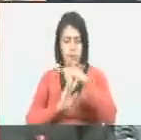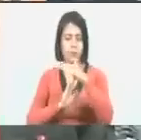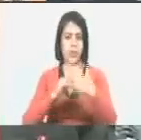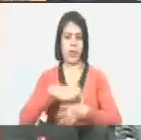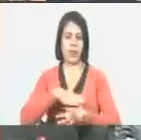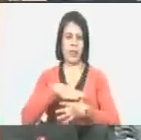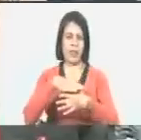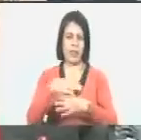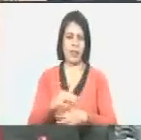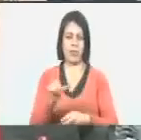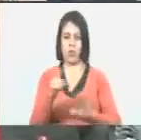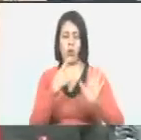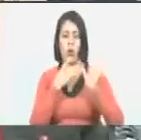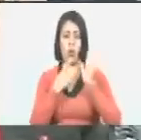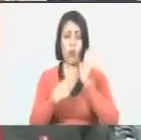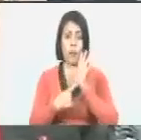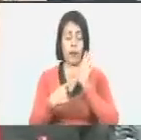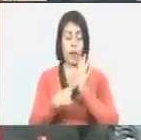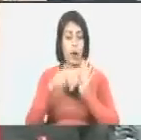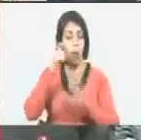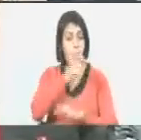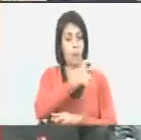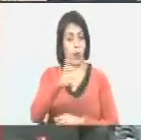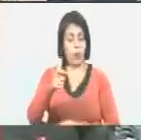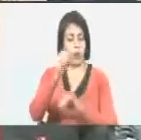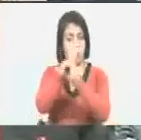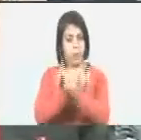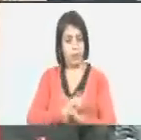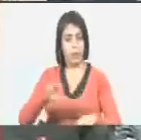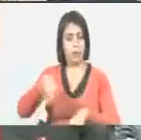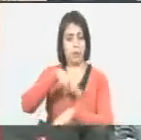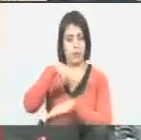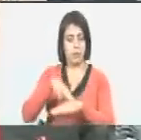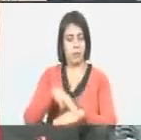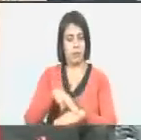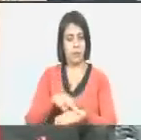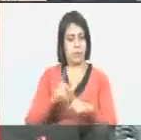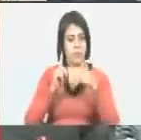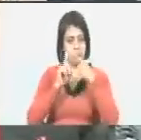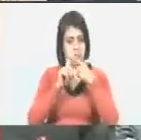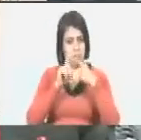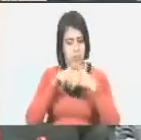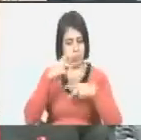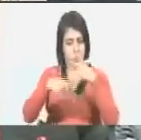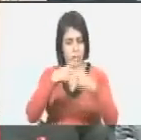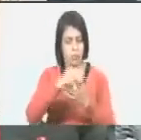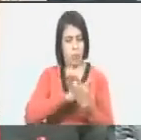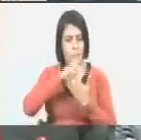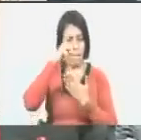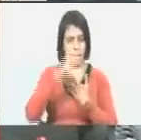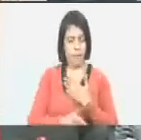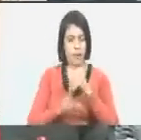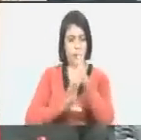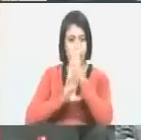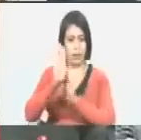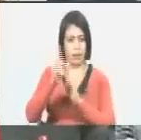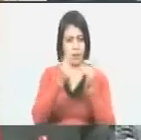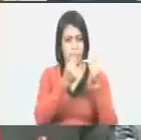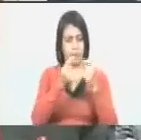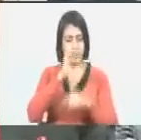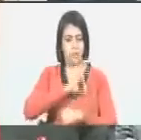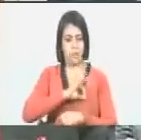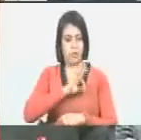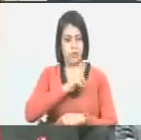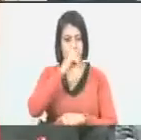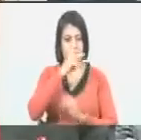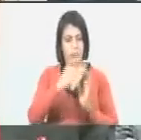intereses, violando, por supuesto, la soberanía nacional. En la primera etapa del Plan de Desarrollo Económico Social